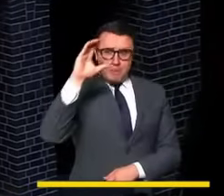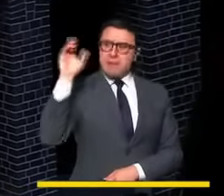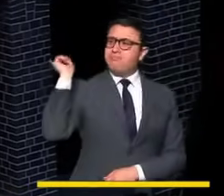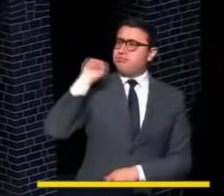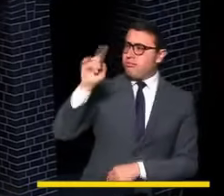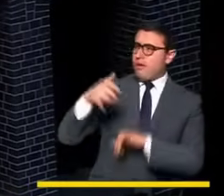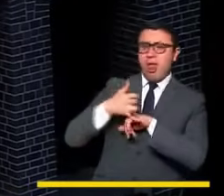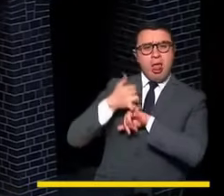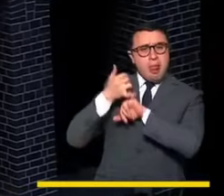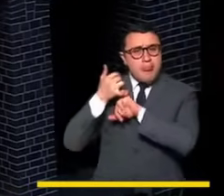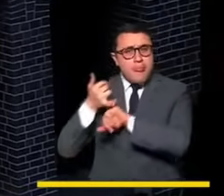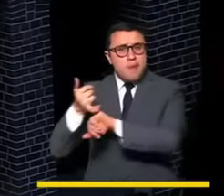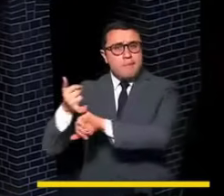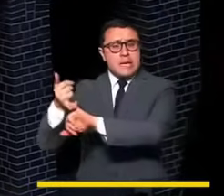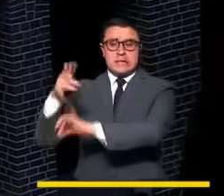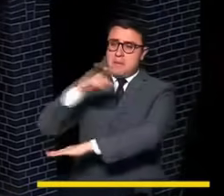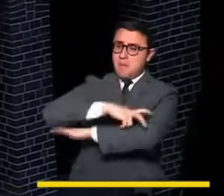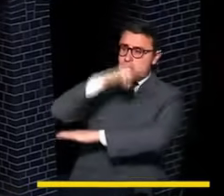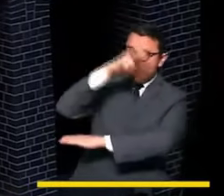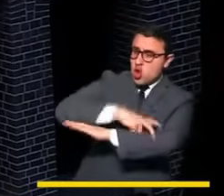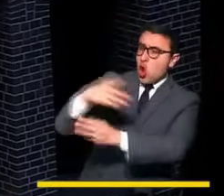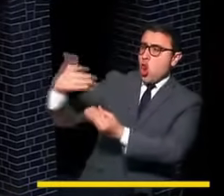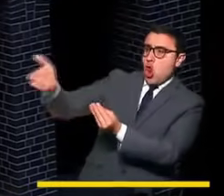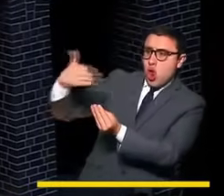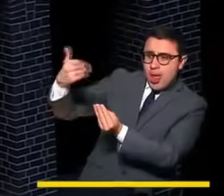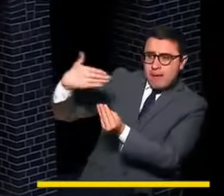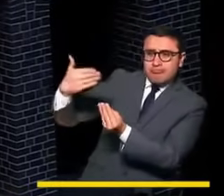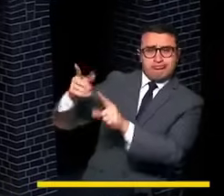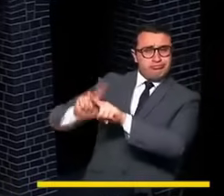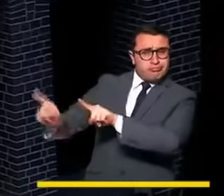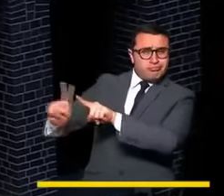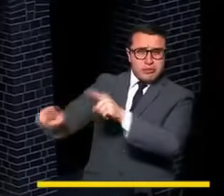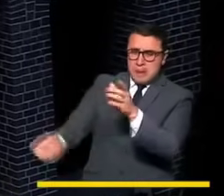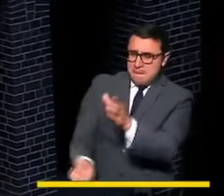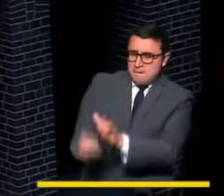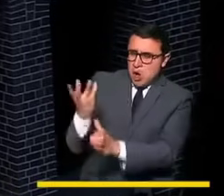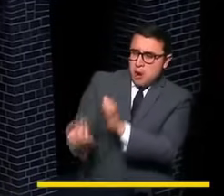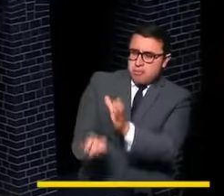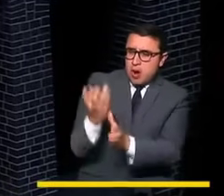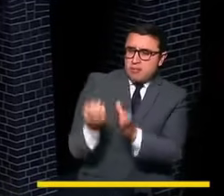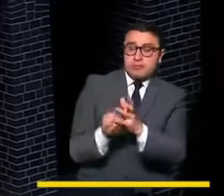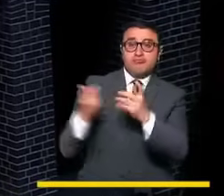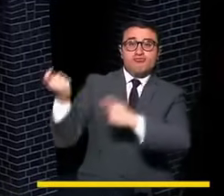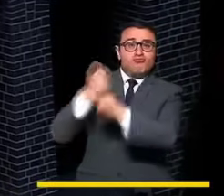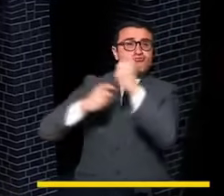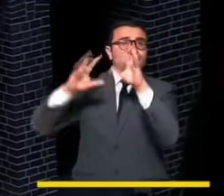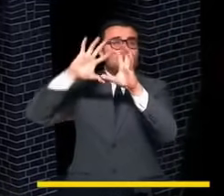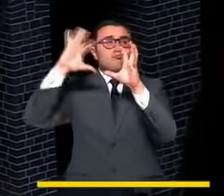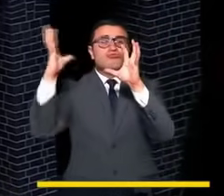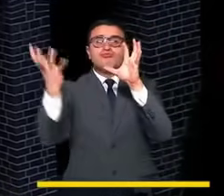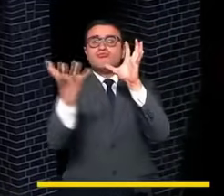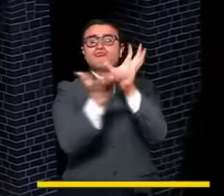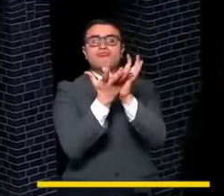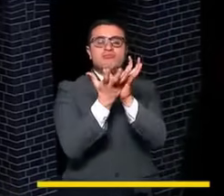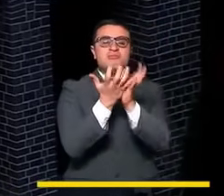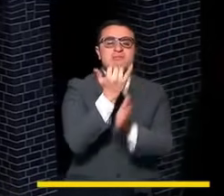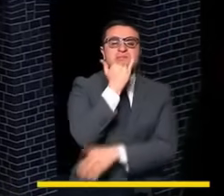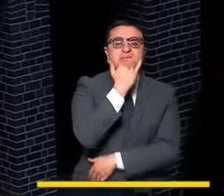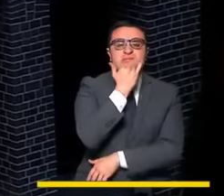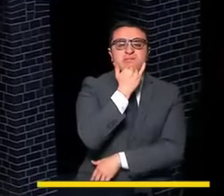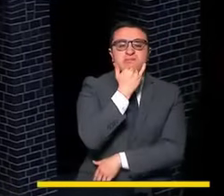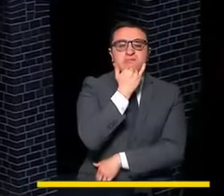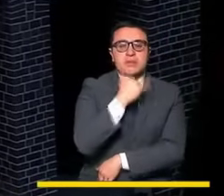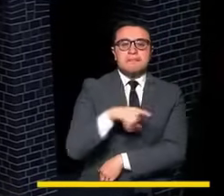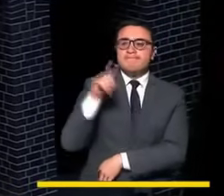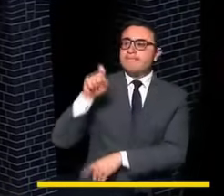materias primas que generan la carbonización de la economía mundial, pues tiene que pasar a